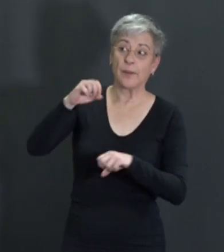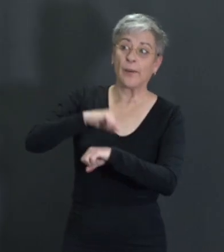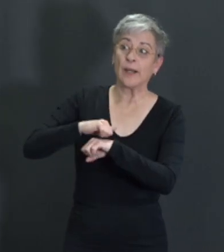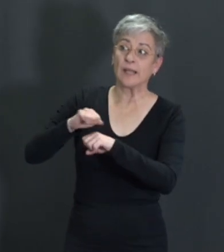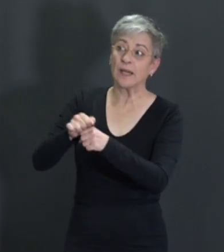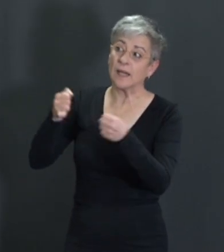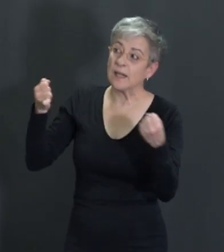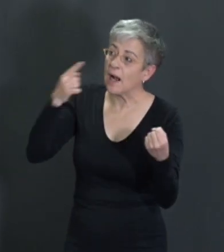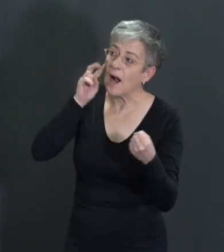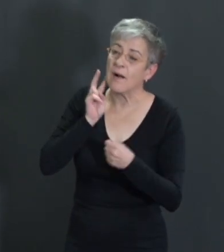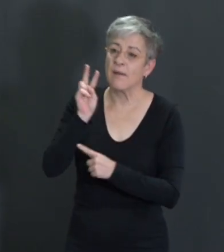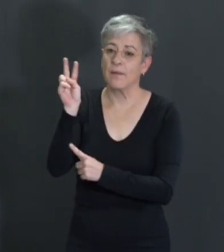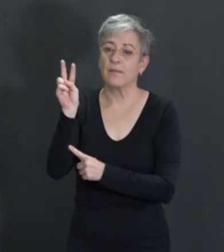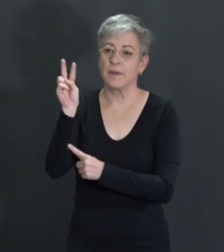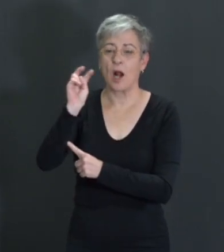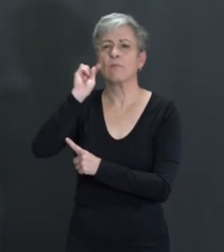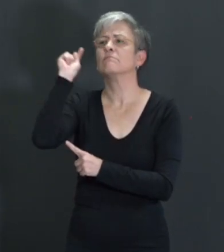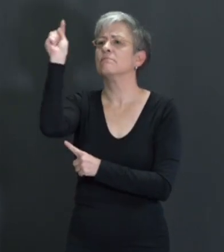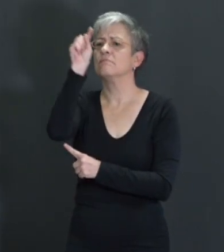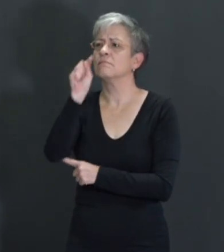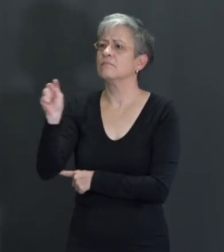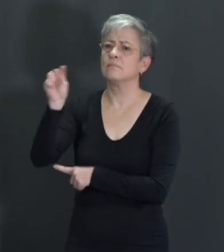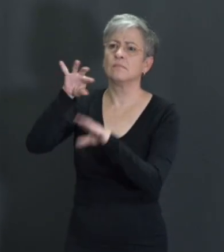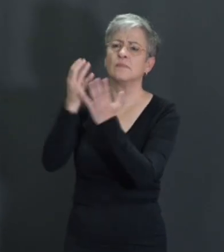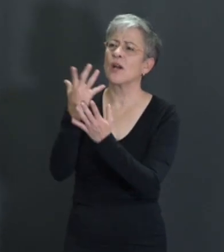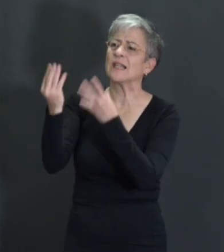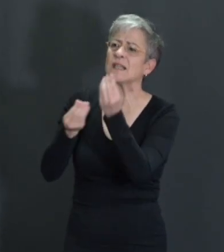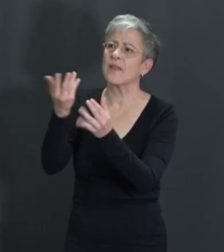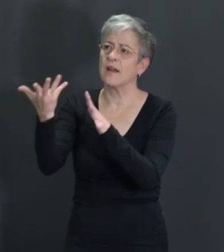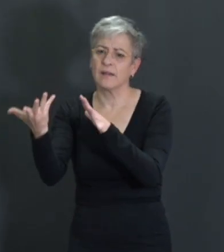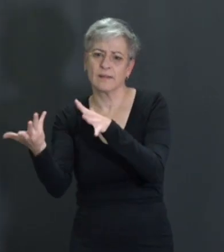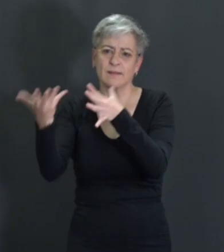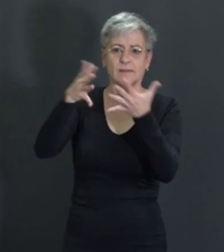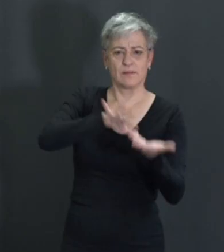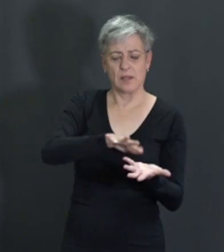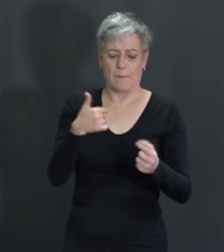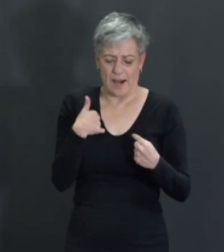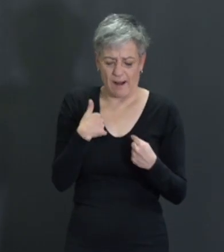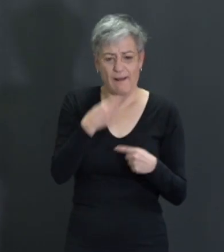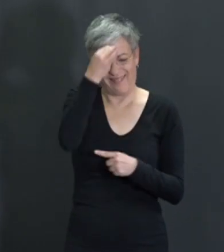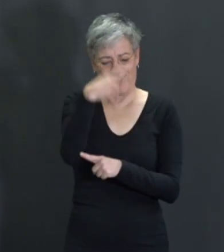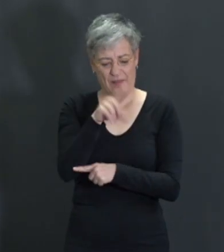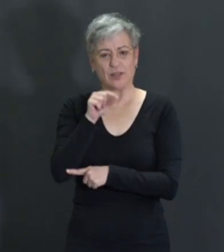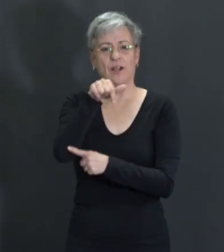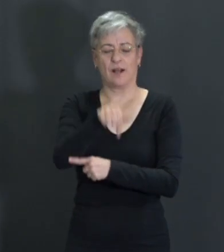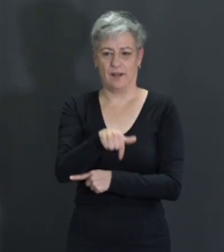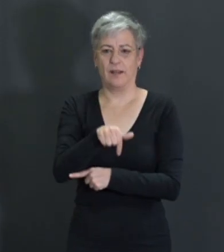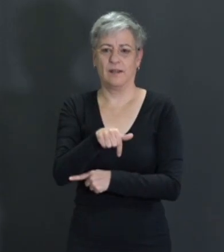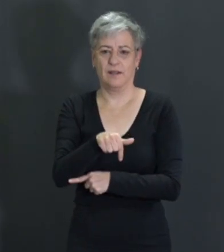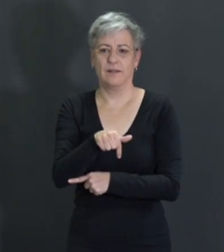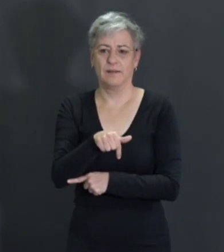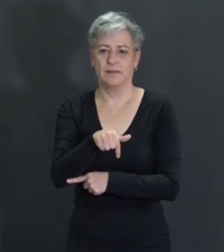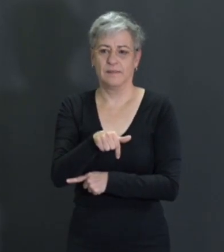y mirar lo que se hace en otras partes para luego poder apoyar decisiones que están